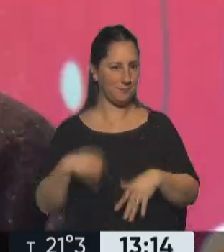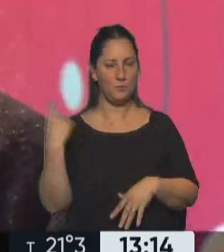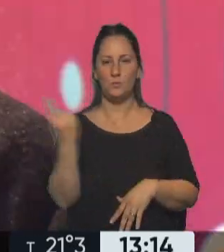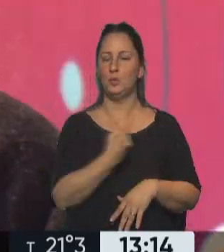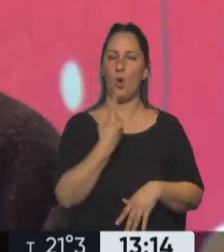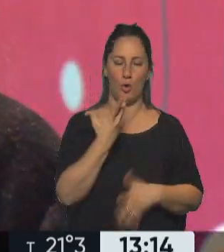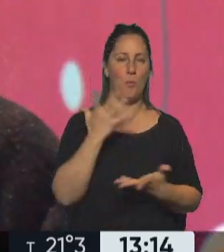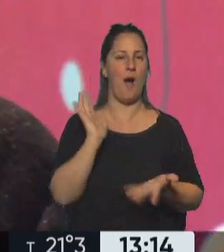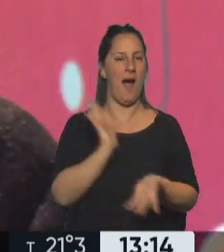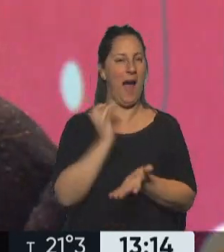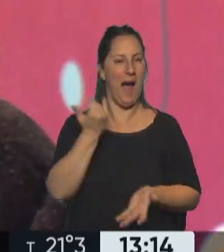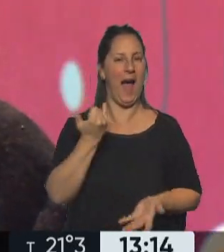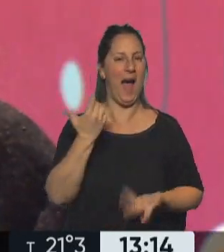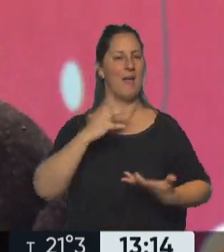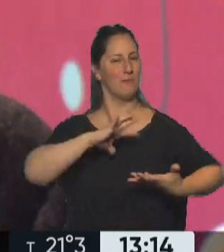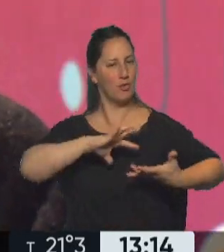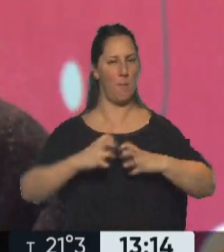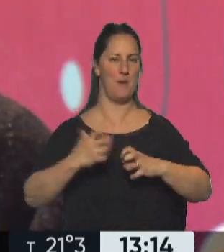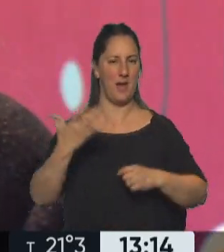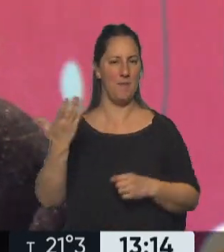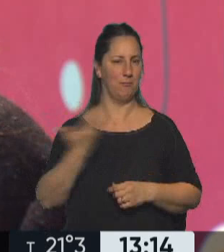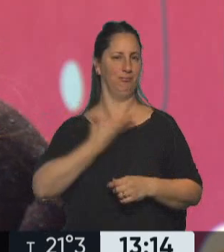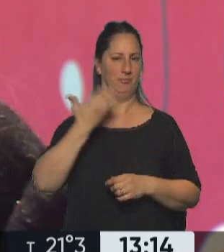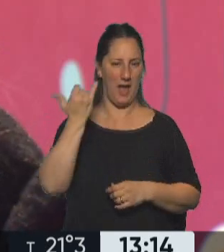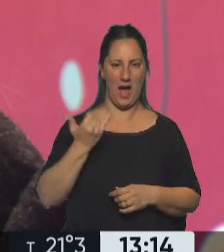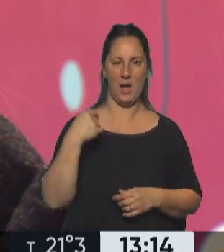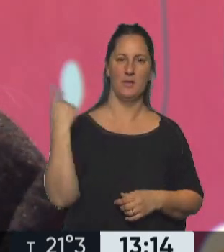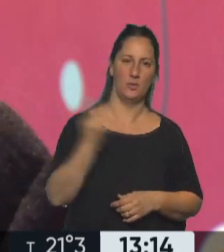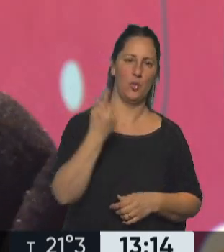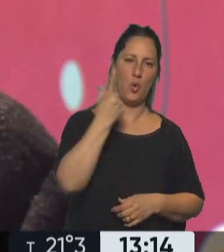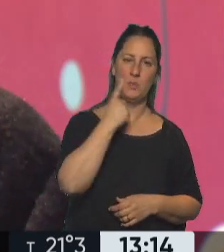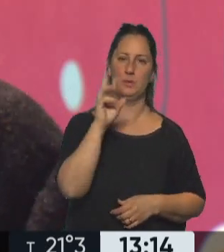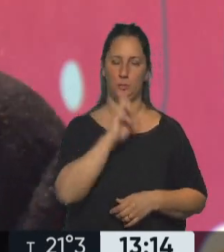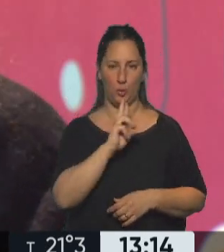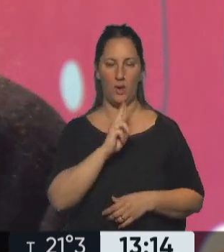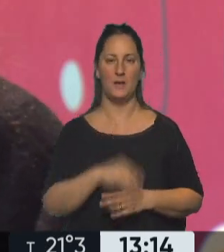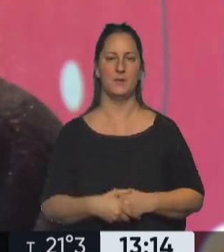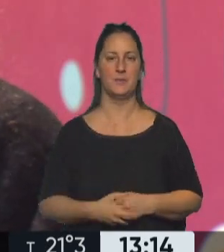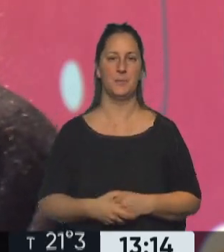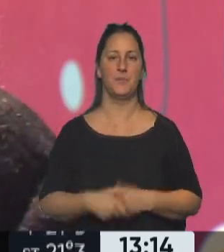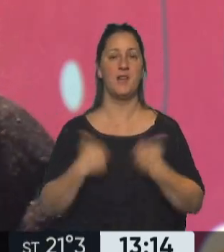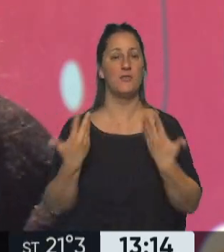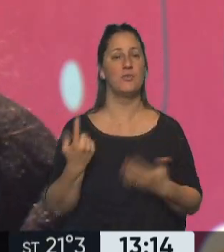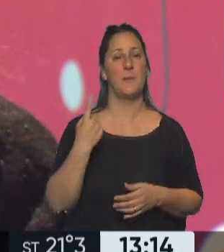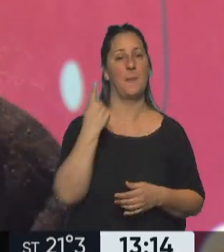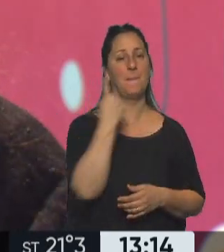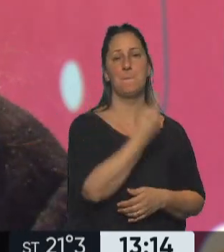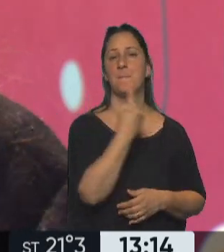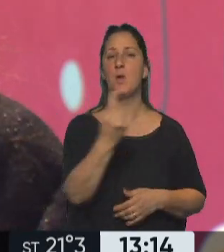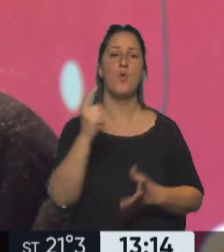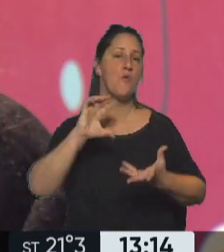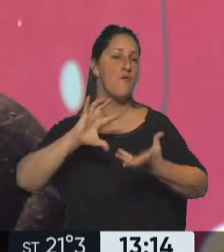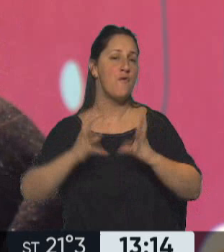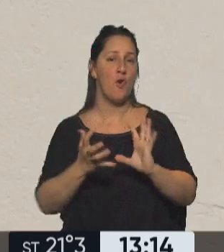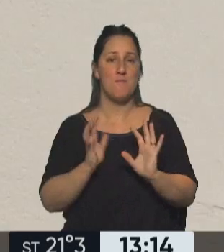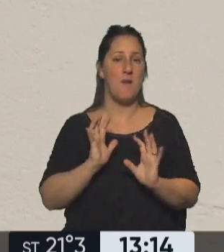nos afecta el impacto de la pandemia a todos y todas. Por lo tanto, cada uno ha tenido una respuesta frente